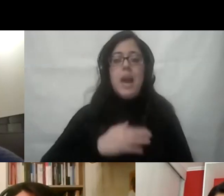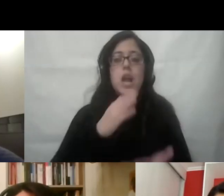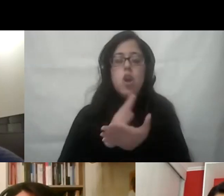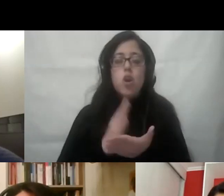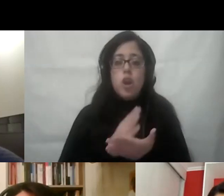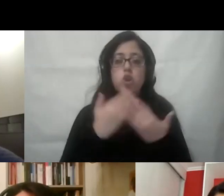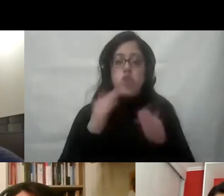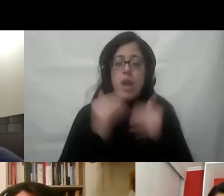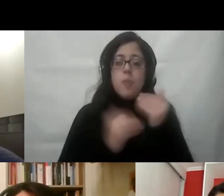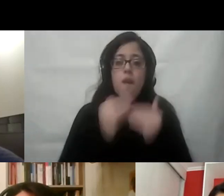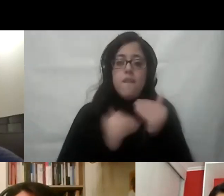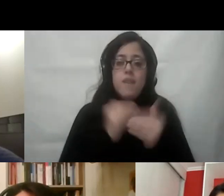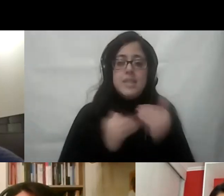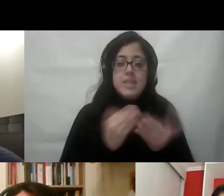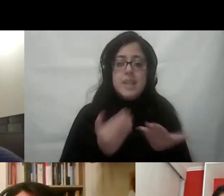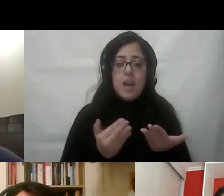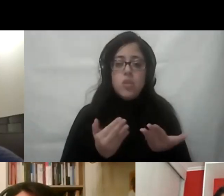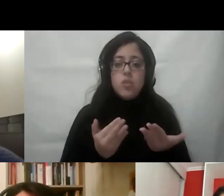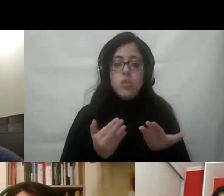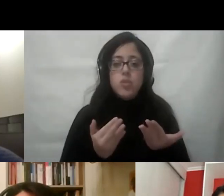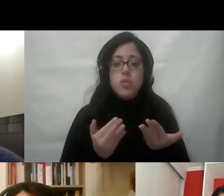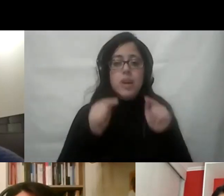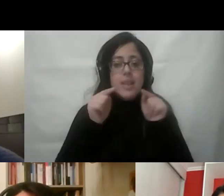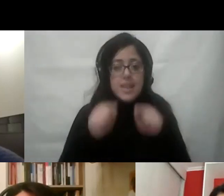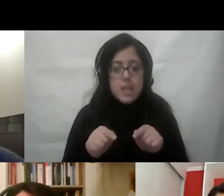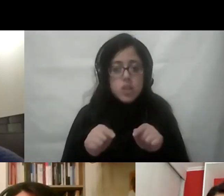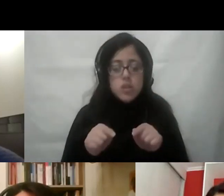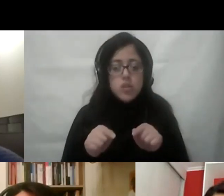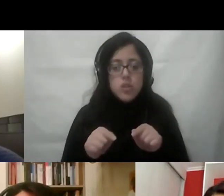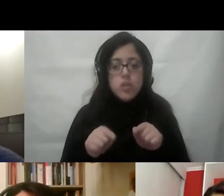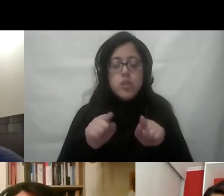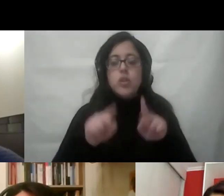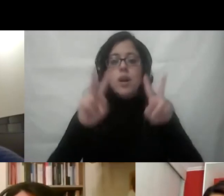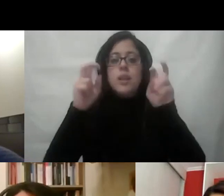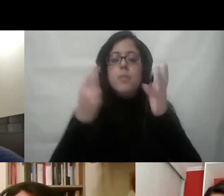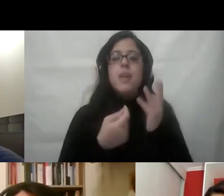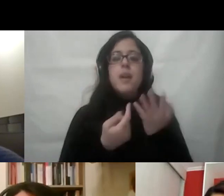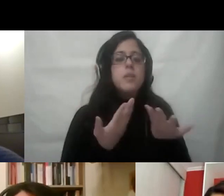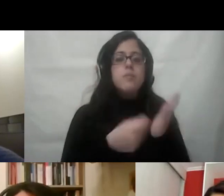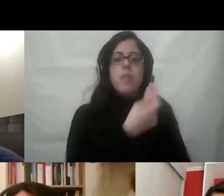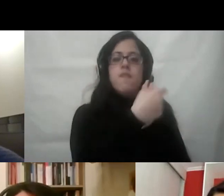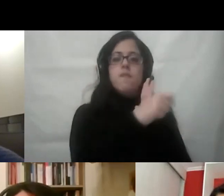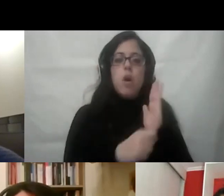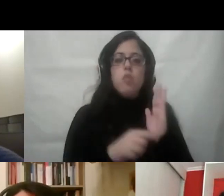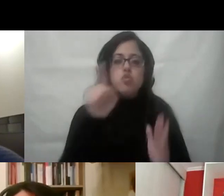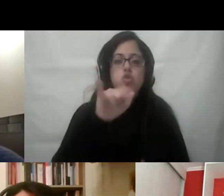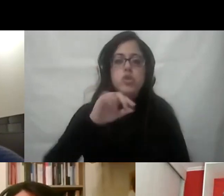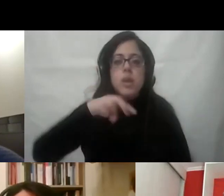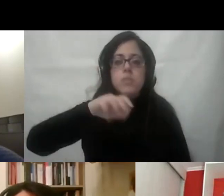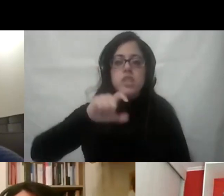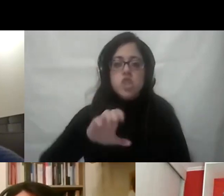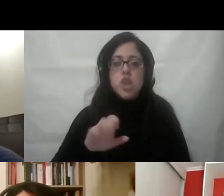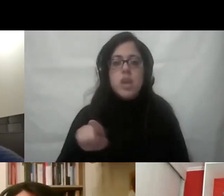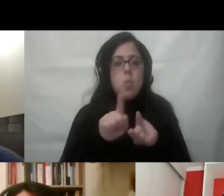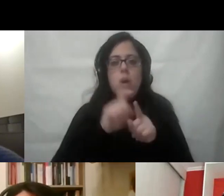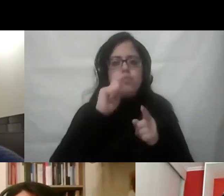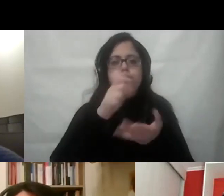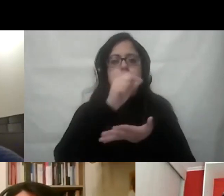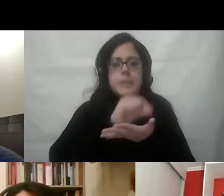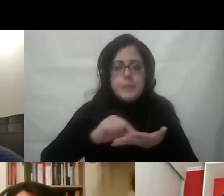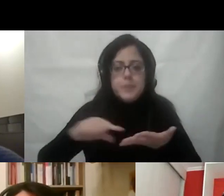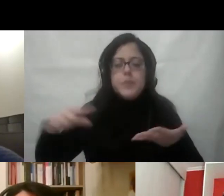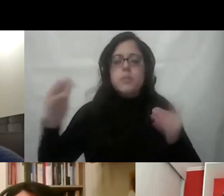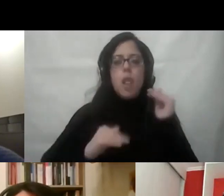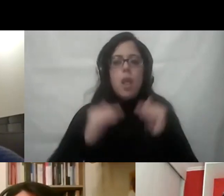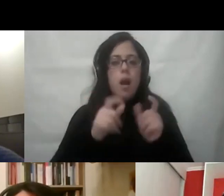hemos avanzado a este tipo de elemento, las evaluaciones del CIMS y la PSU empiezan a subir casi por osmosis, sin que nadie esté preocupado